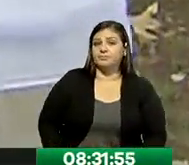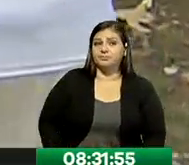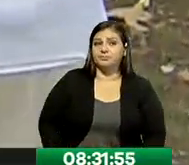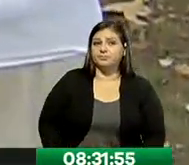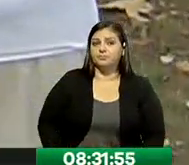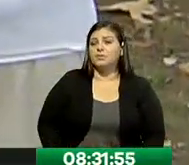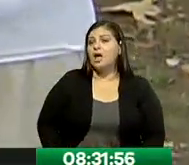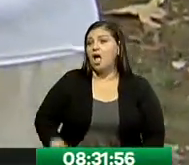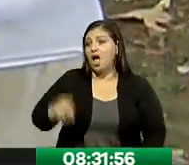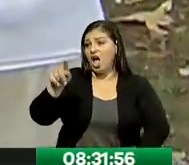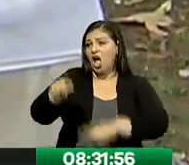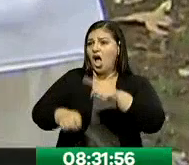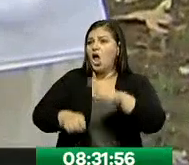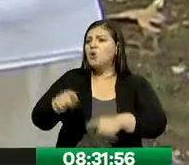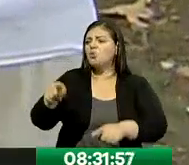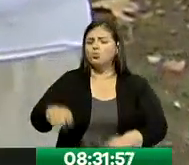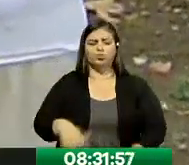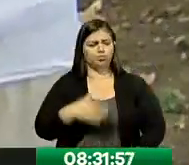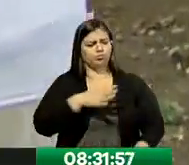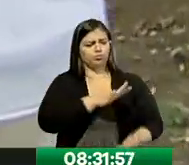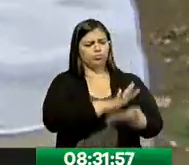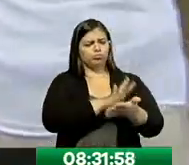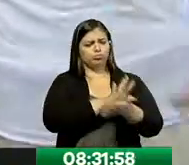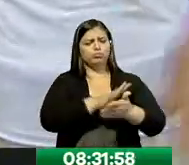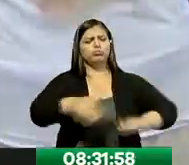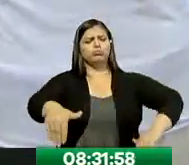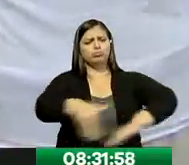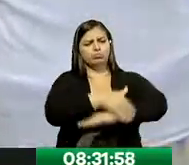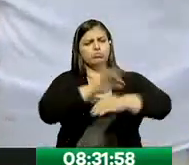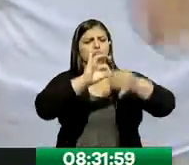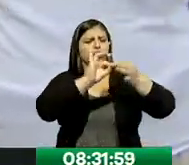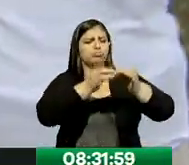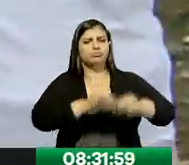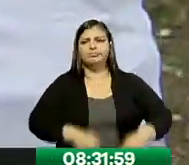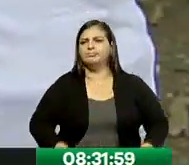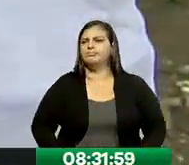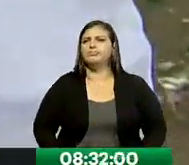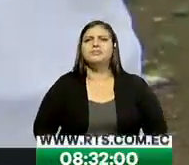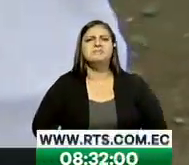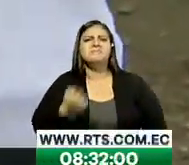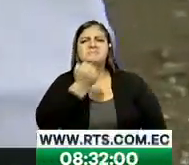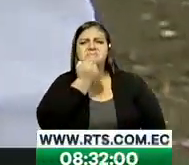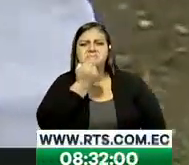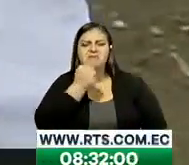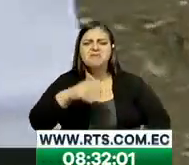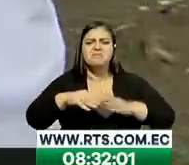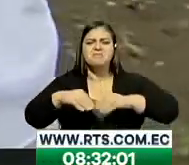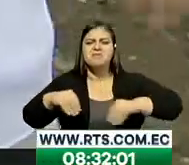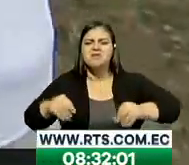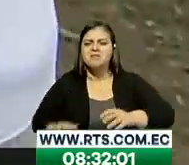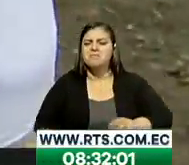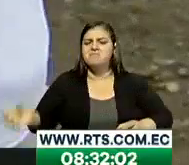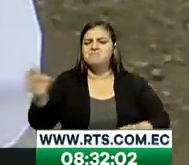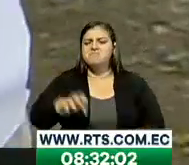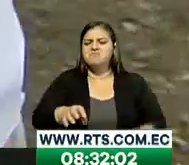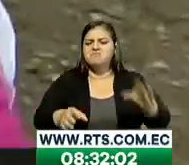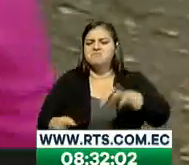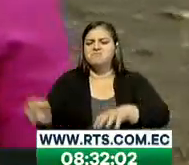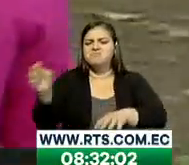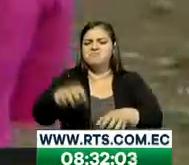los baches. Tierra, nos dan, mandan tierra con piedra, como sea, pero cuando pasan los carros la